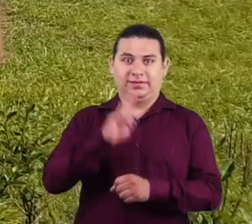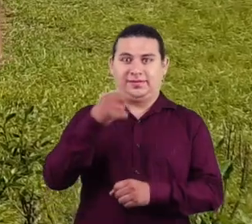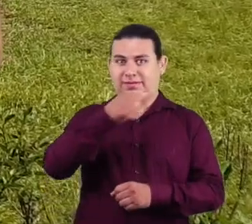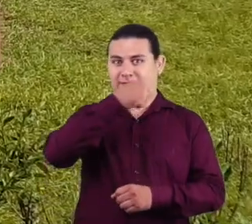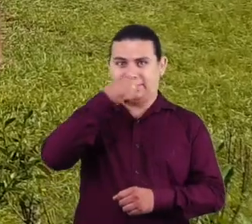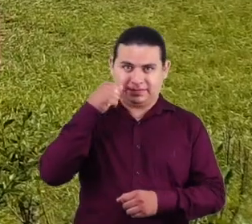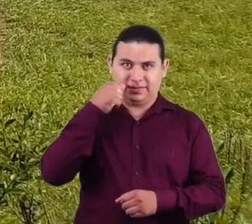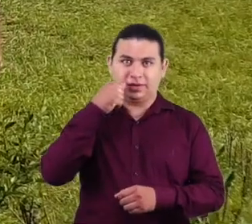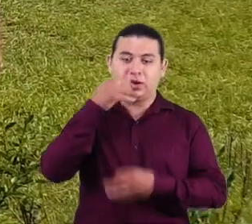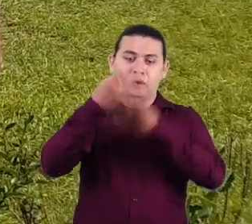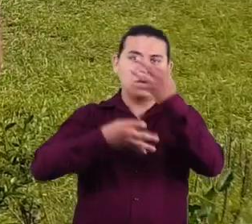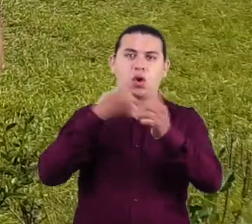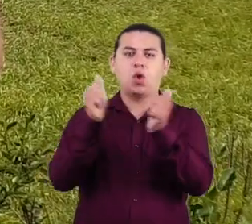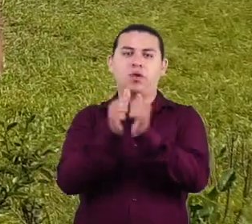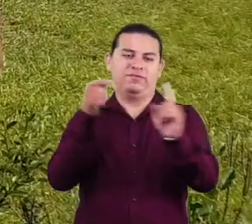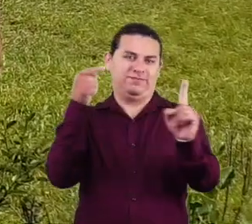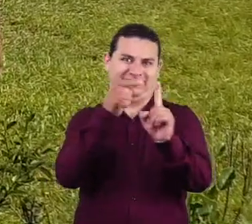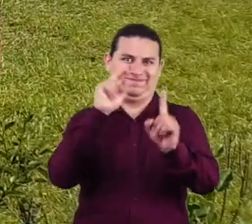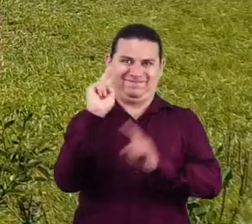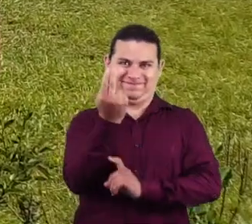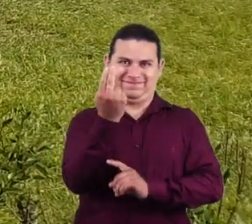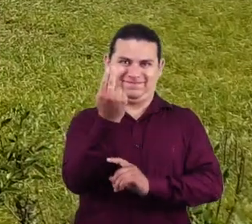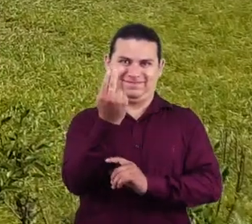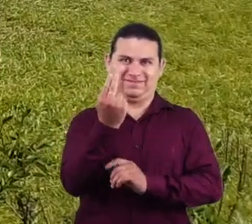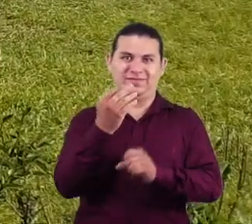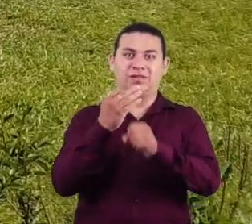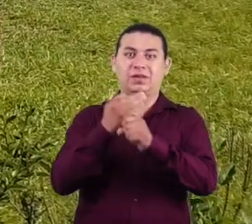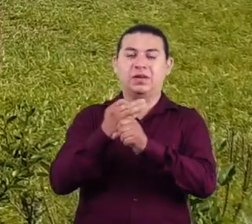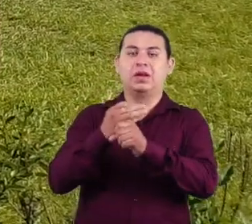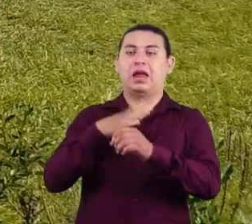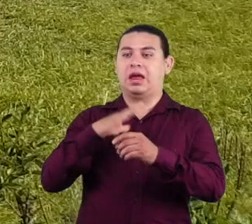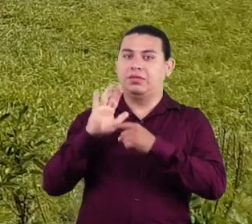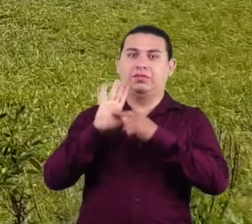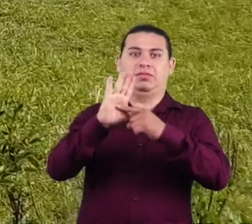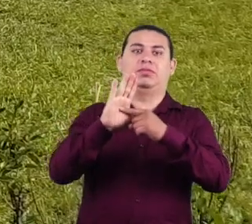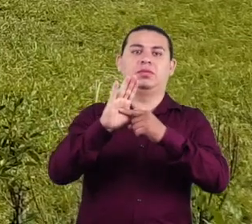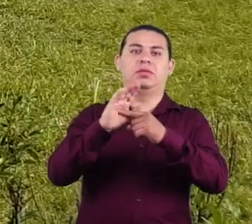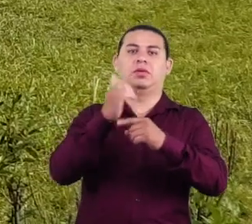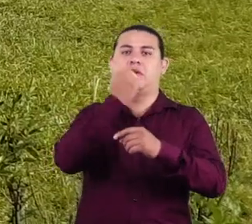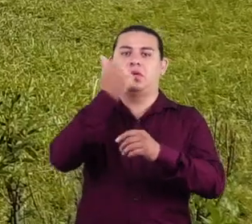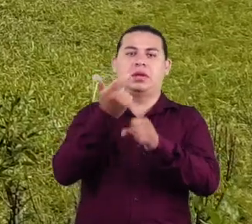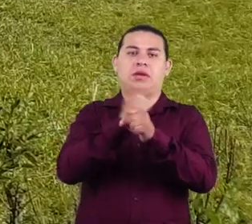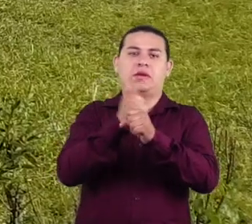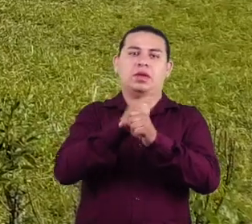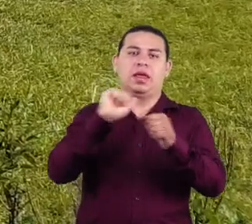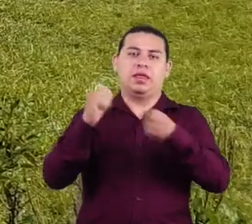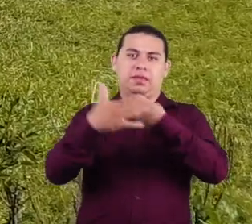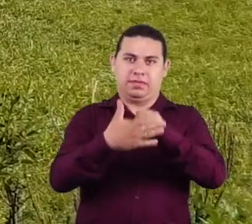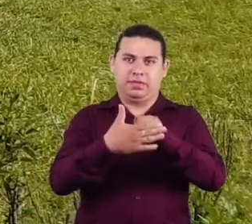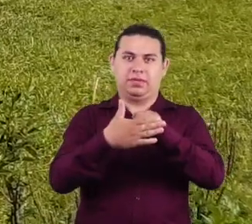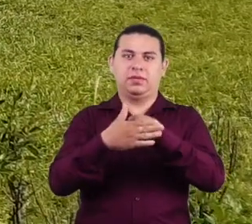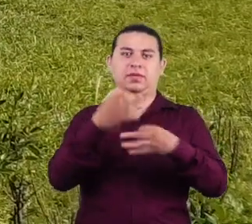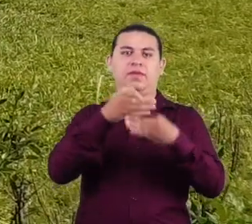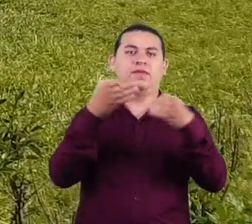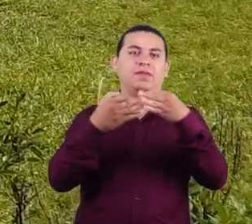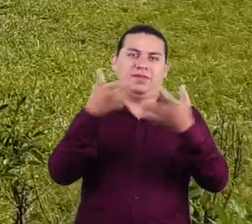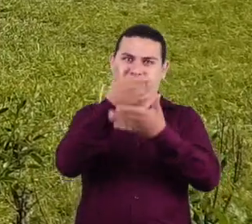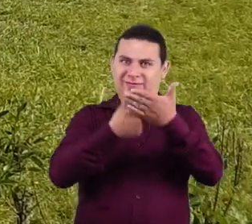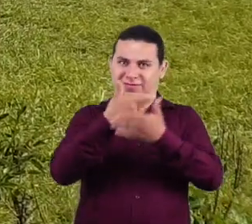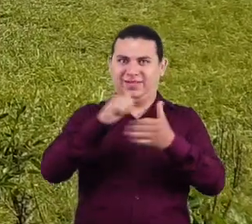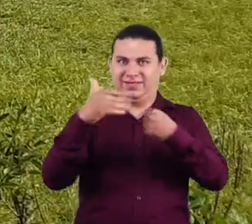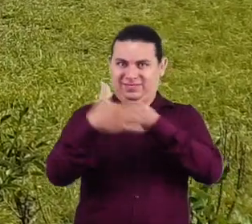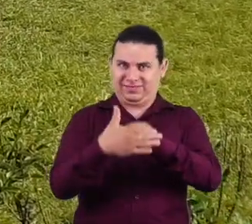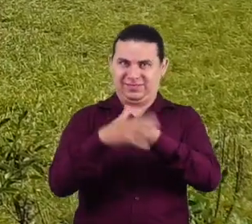Esto es NotiWapo, noticias con enfoque universitario. Me llamo Víctor Aldeir Sánchez Hernas, alumno de la Licenciatura en Administración de la Facultad de